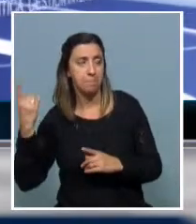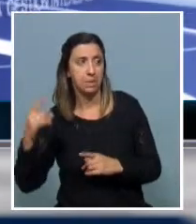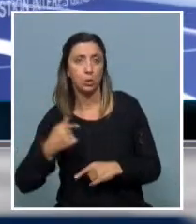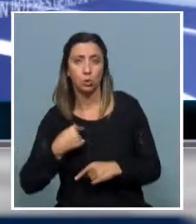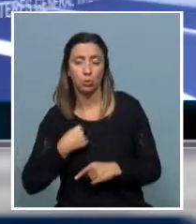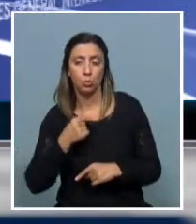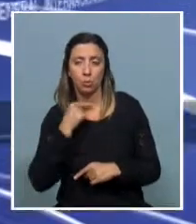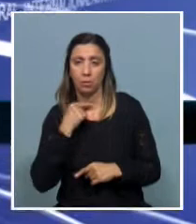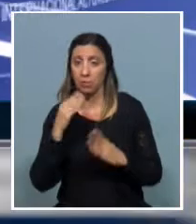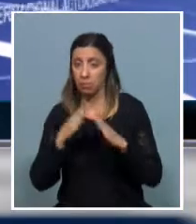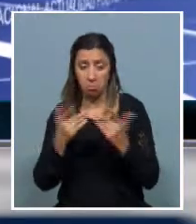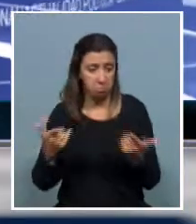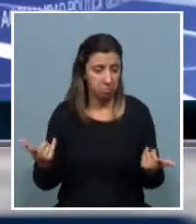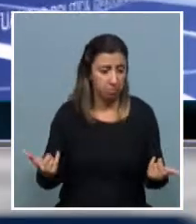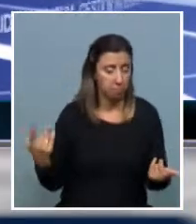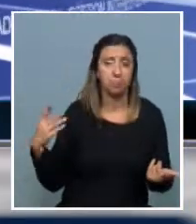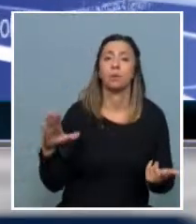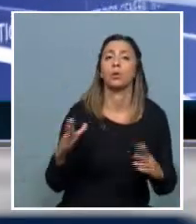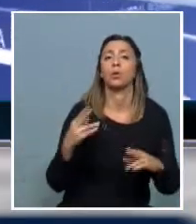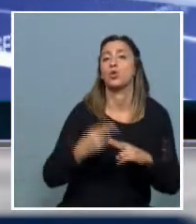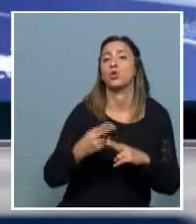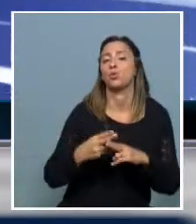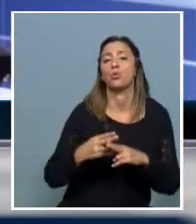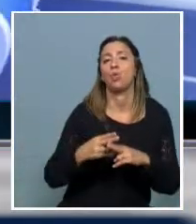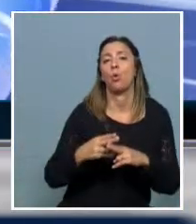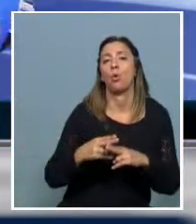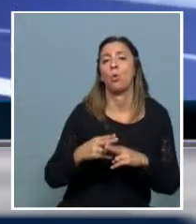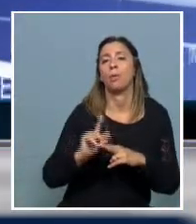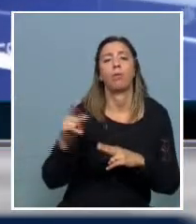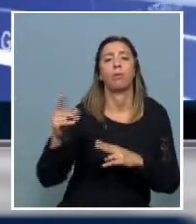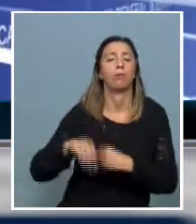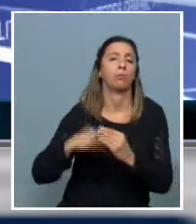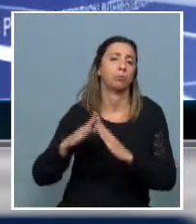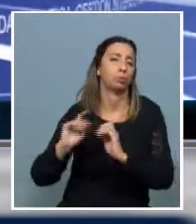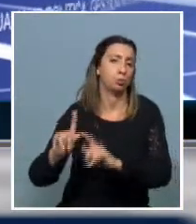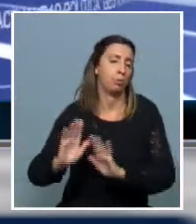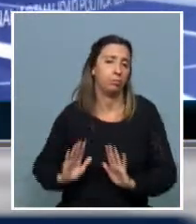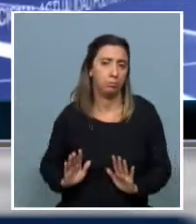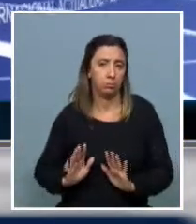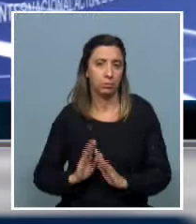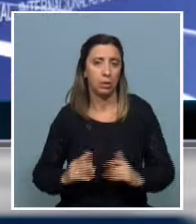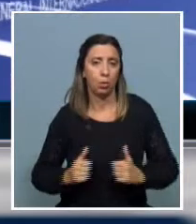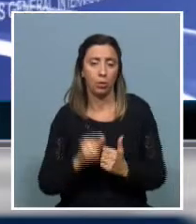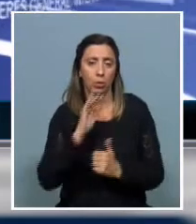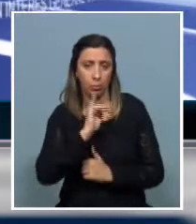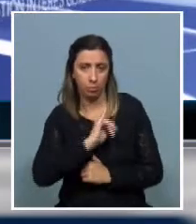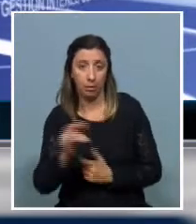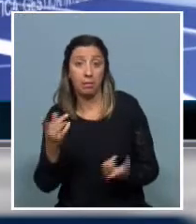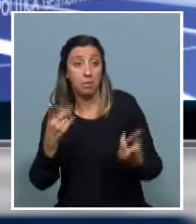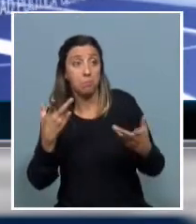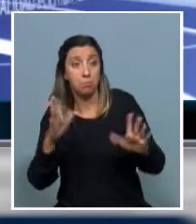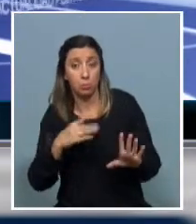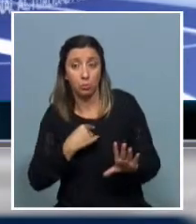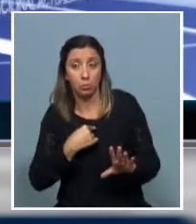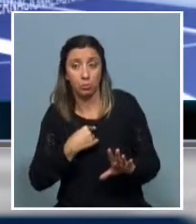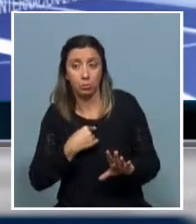yo busqué y no me figura nada, pero porque la tiene a nombre, no sé, de otra persona o algo. Verificamos esas denuncias, porque también puede ser que yo